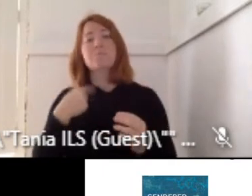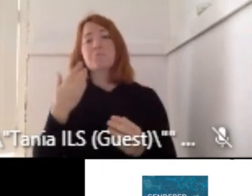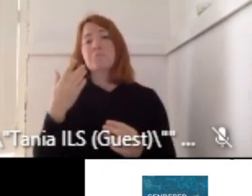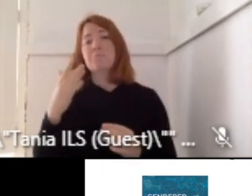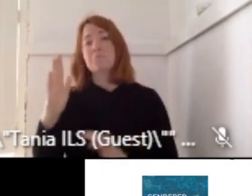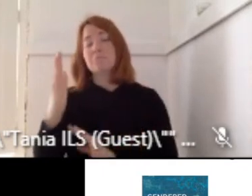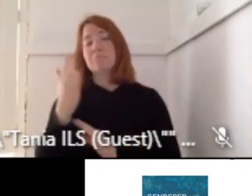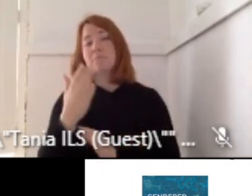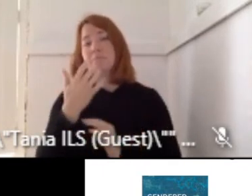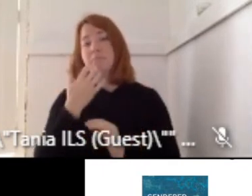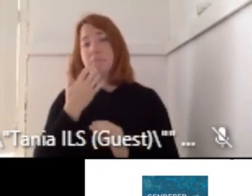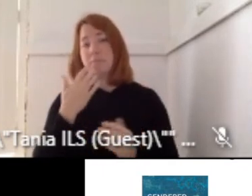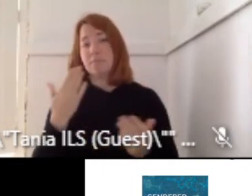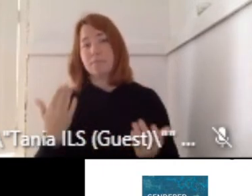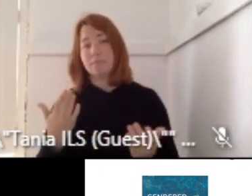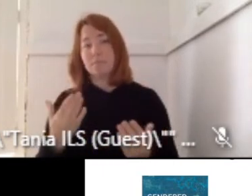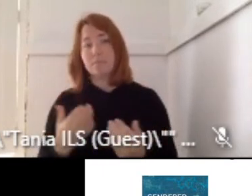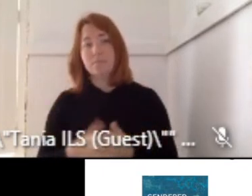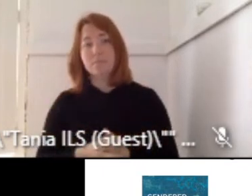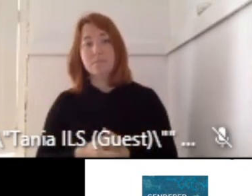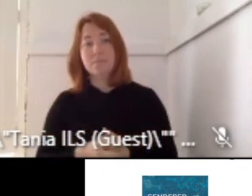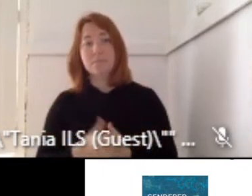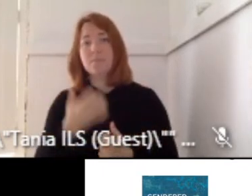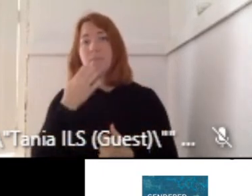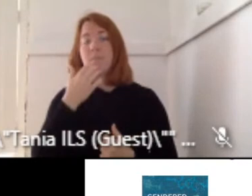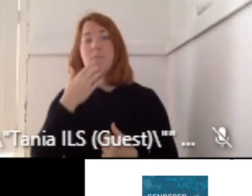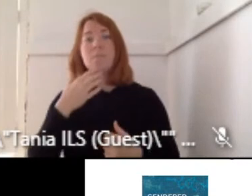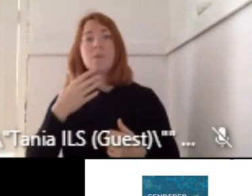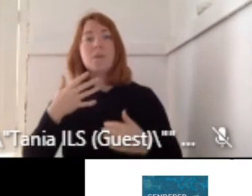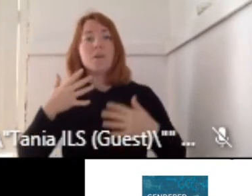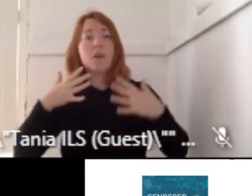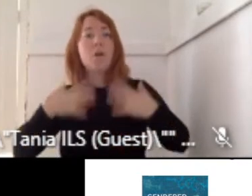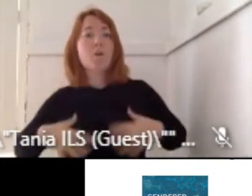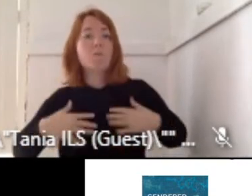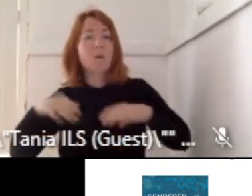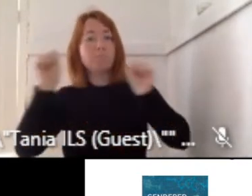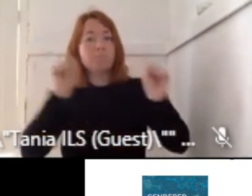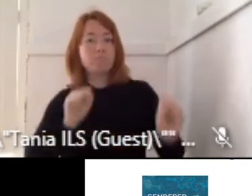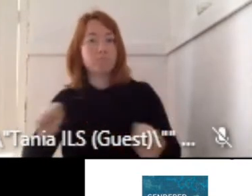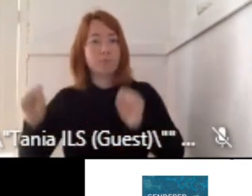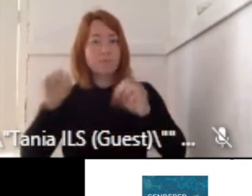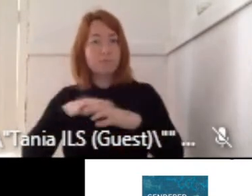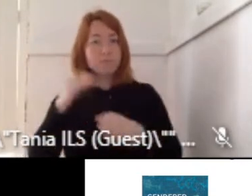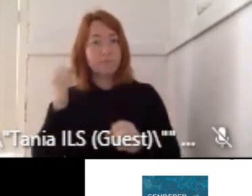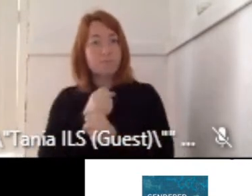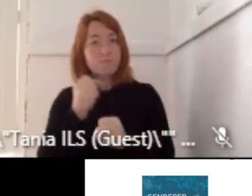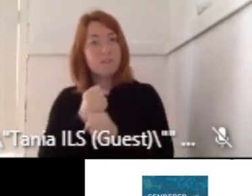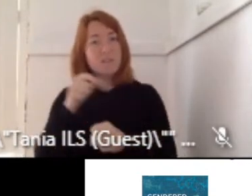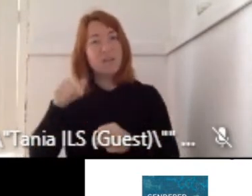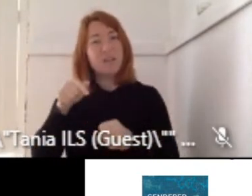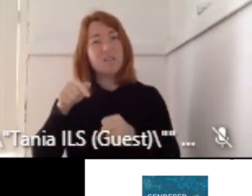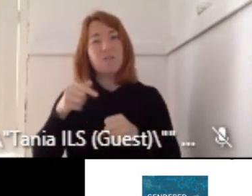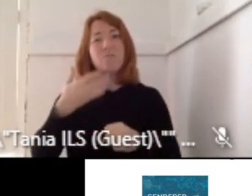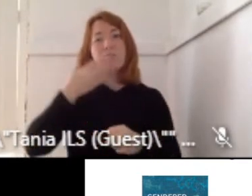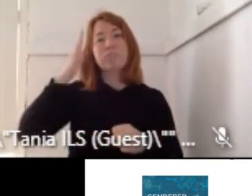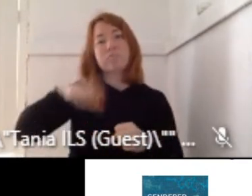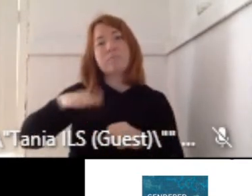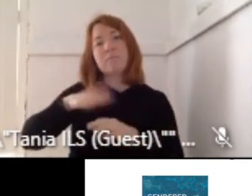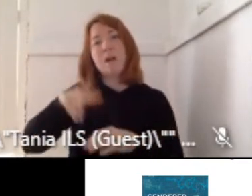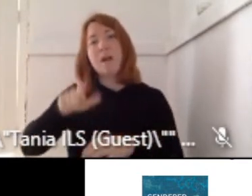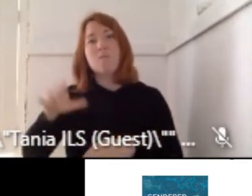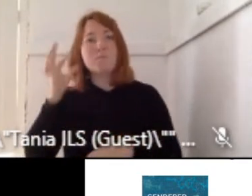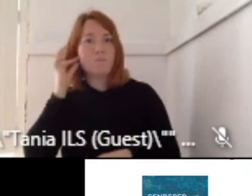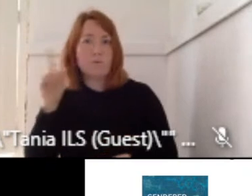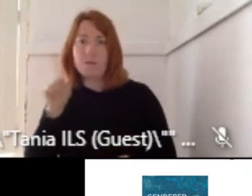ejemplo, los trajes de protección o los equipos de protección personal no están diseñados para mujeres, sino para